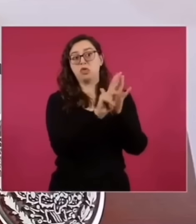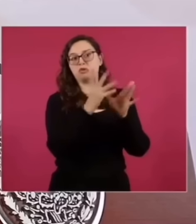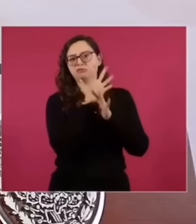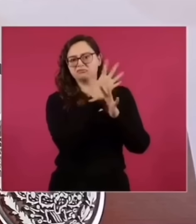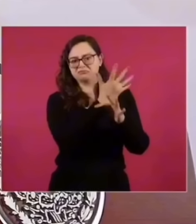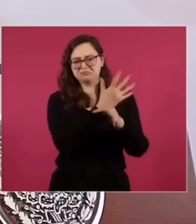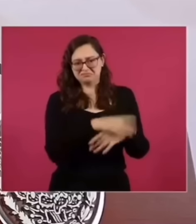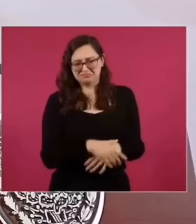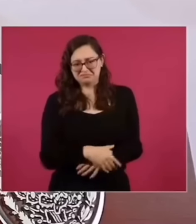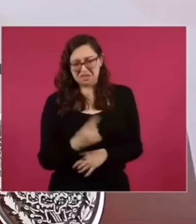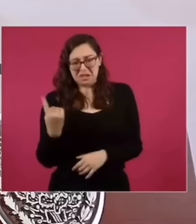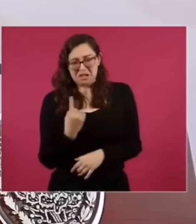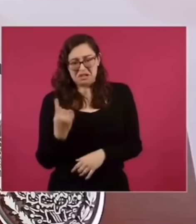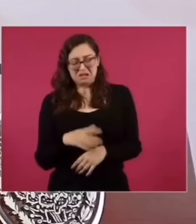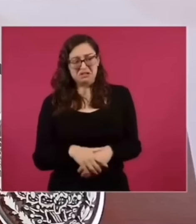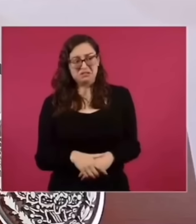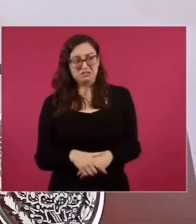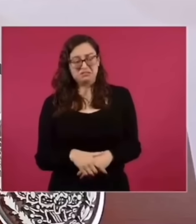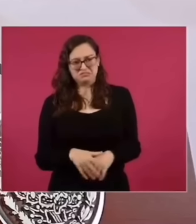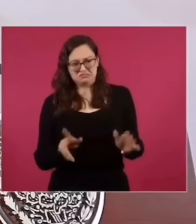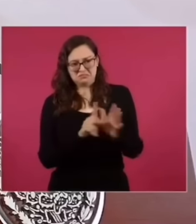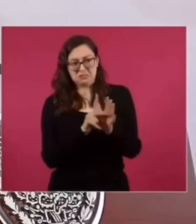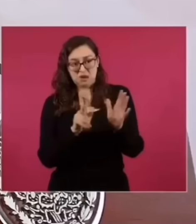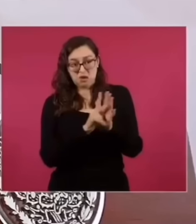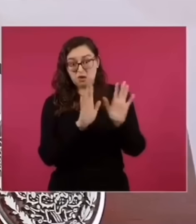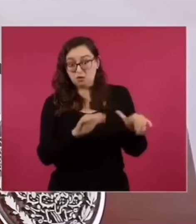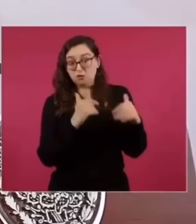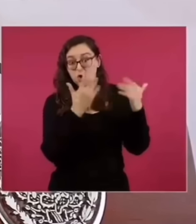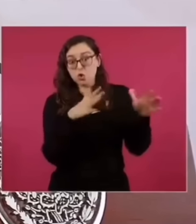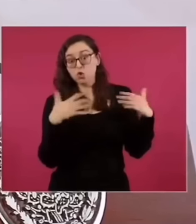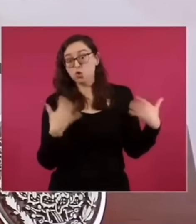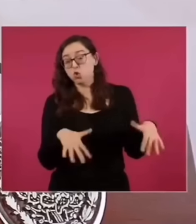como si lo que ellos dijeran